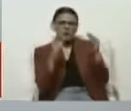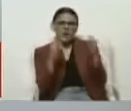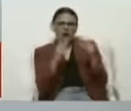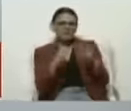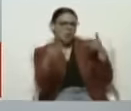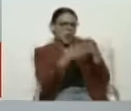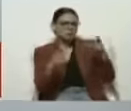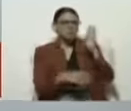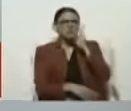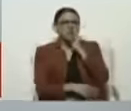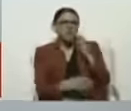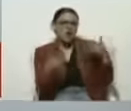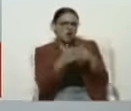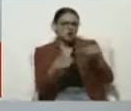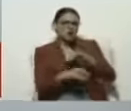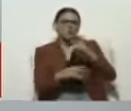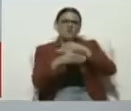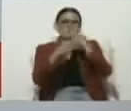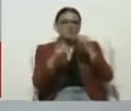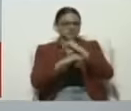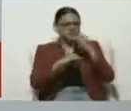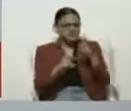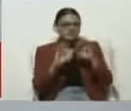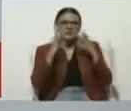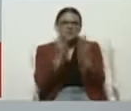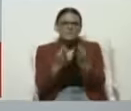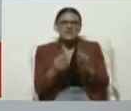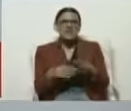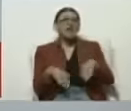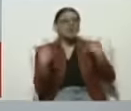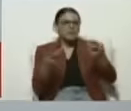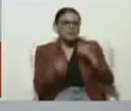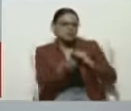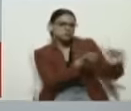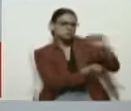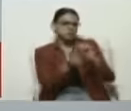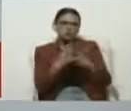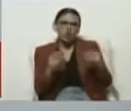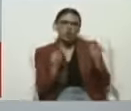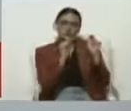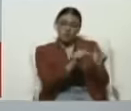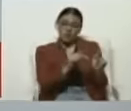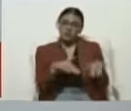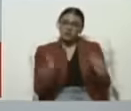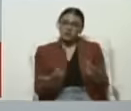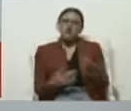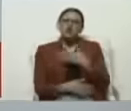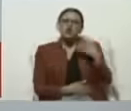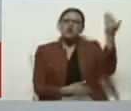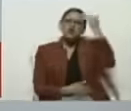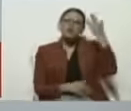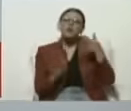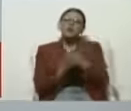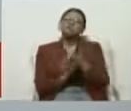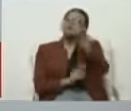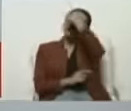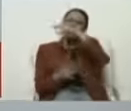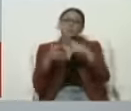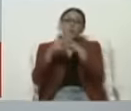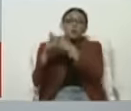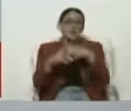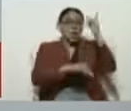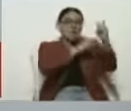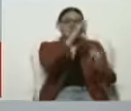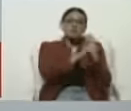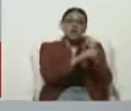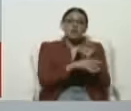colocando, marcando la casa que luego van a quemar. Yo quiero ver qué tiene que decir el panel de expertos de Naciones